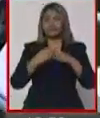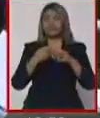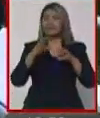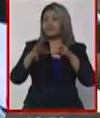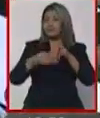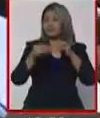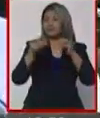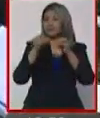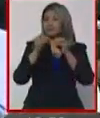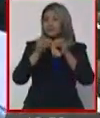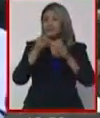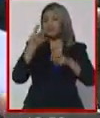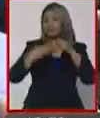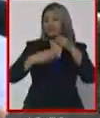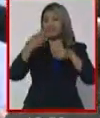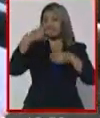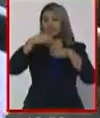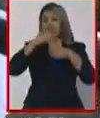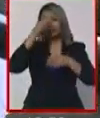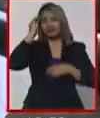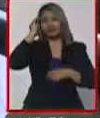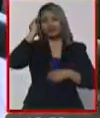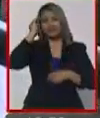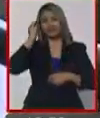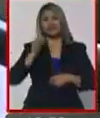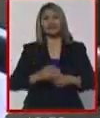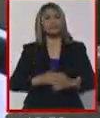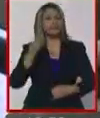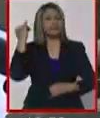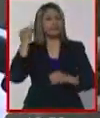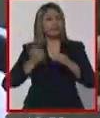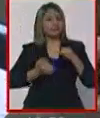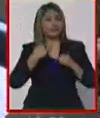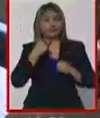venido ocasionando pues, esos delirios y esa enfermedad mental. Y